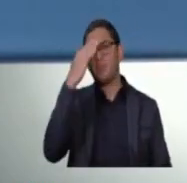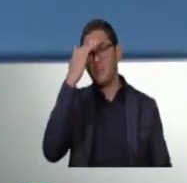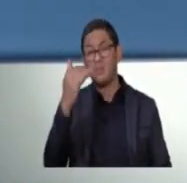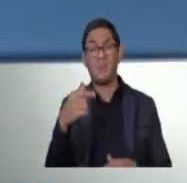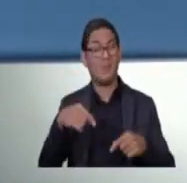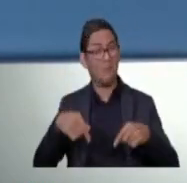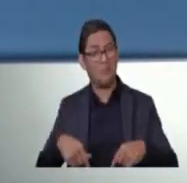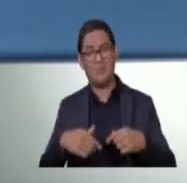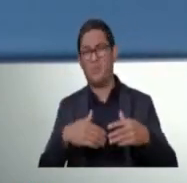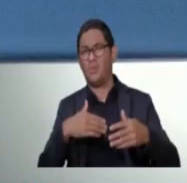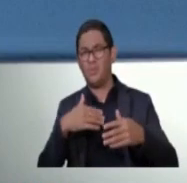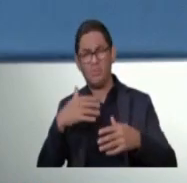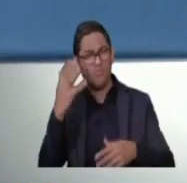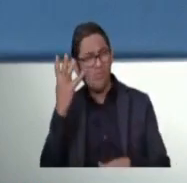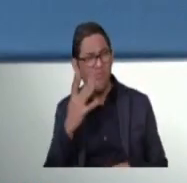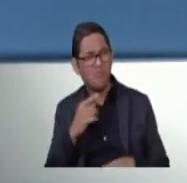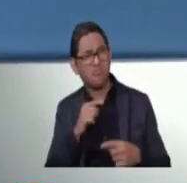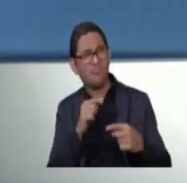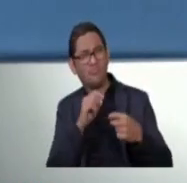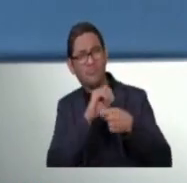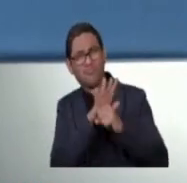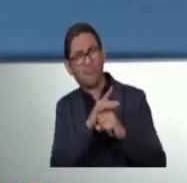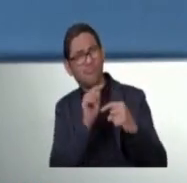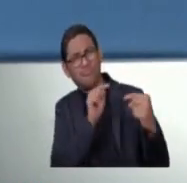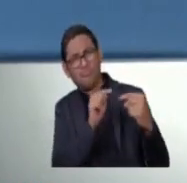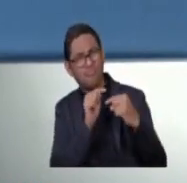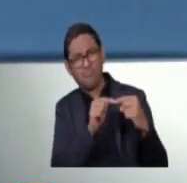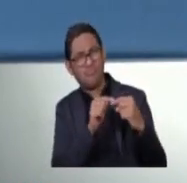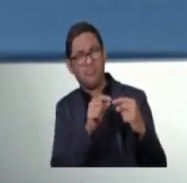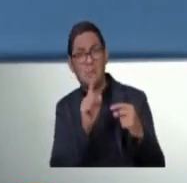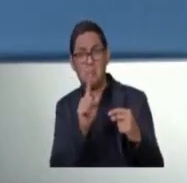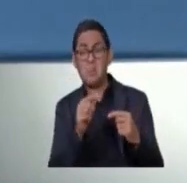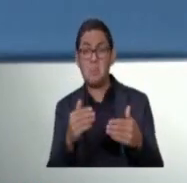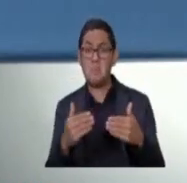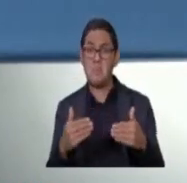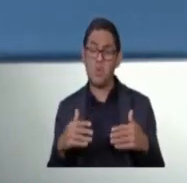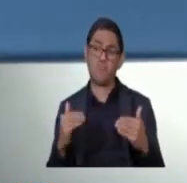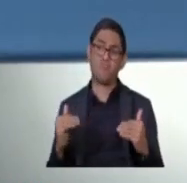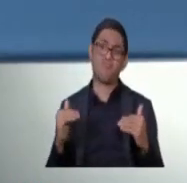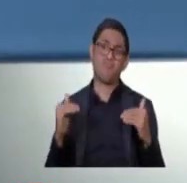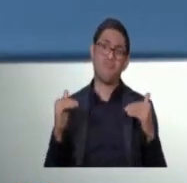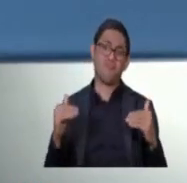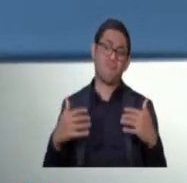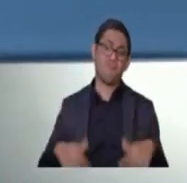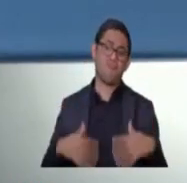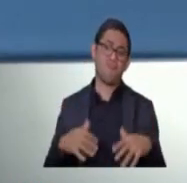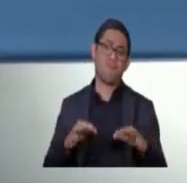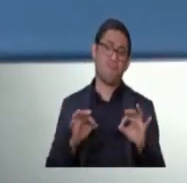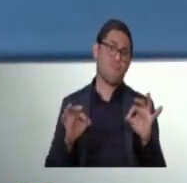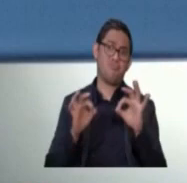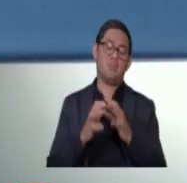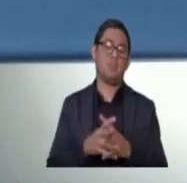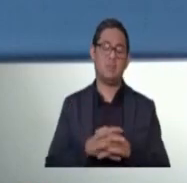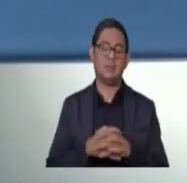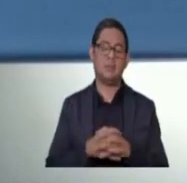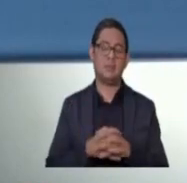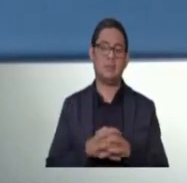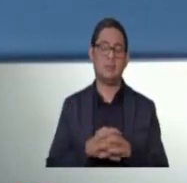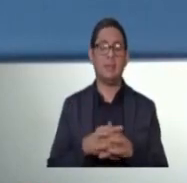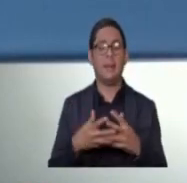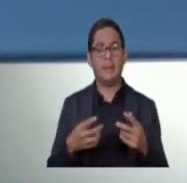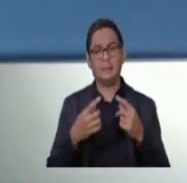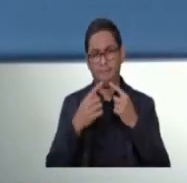esta pandemia seguimos siendo un país de referencia quiero una vez más